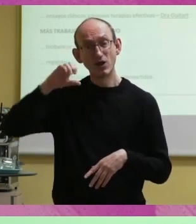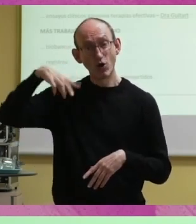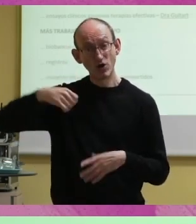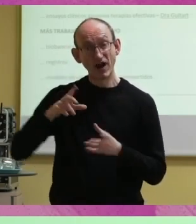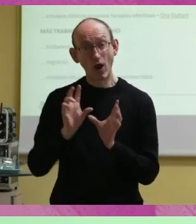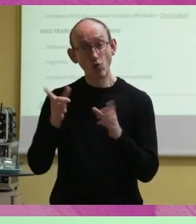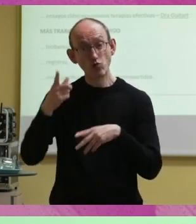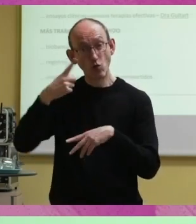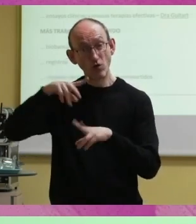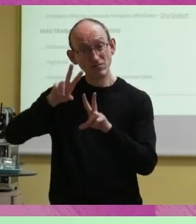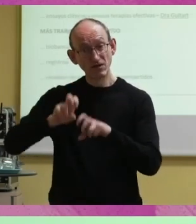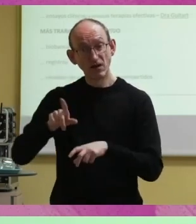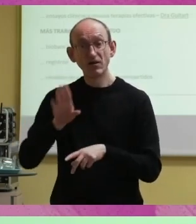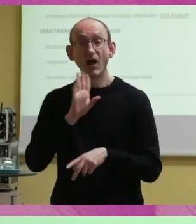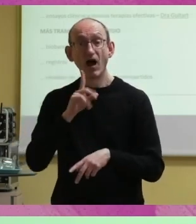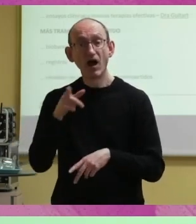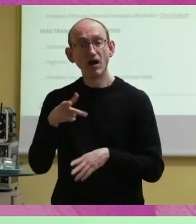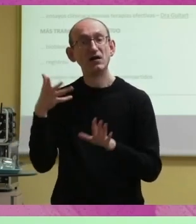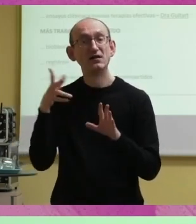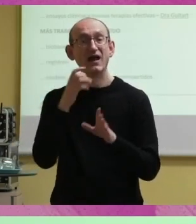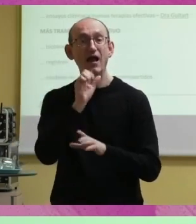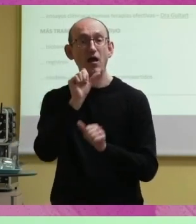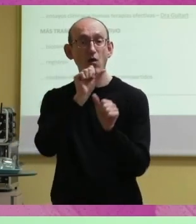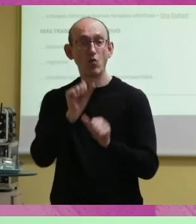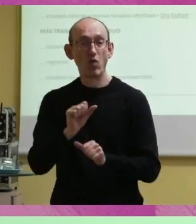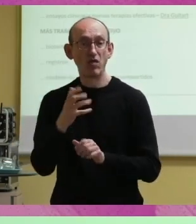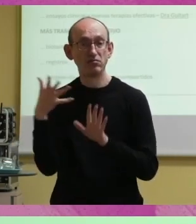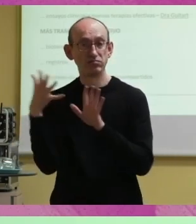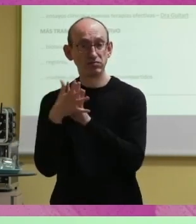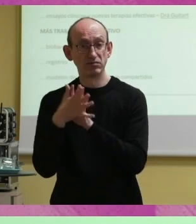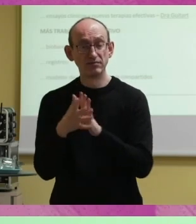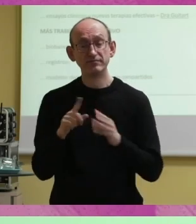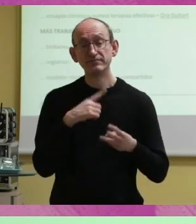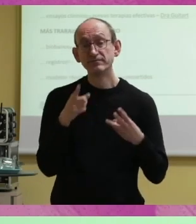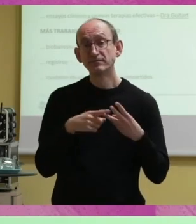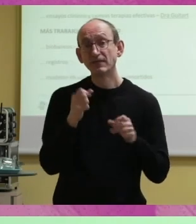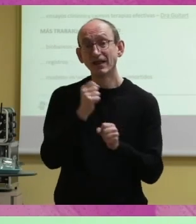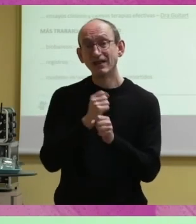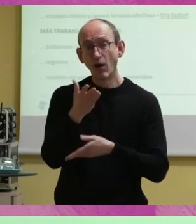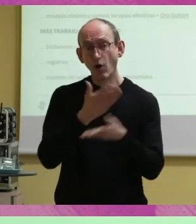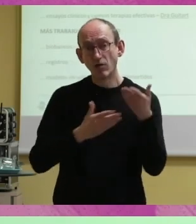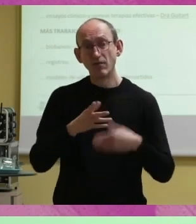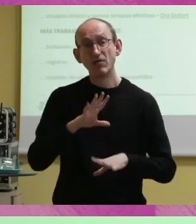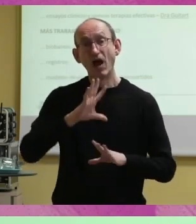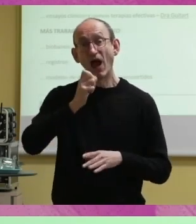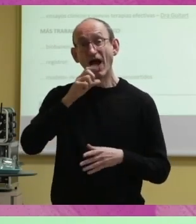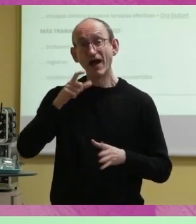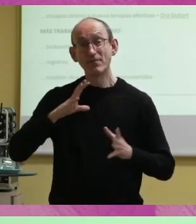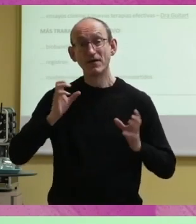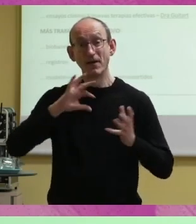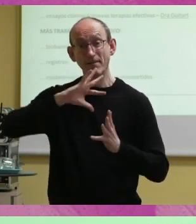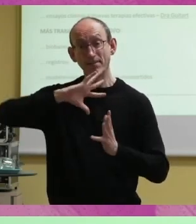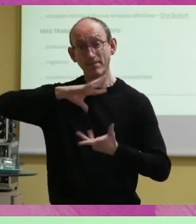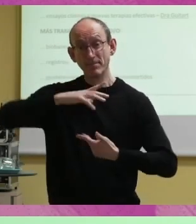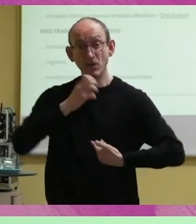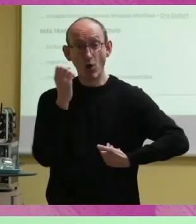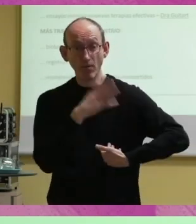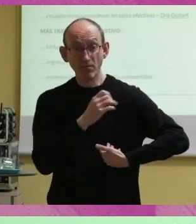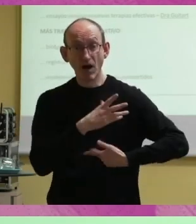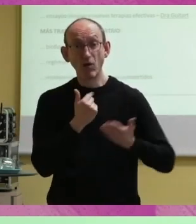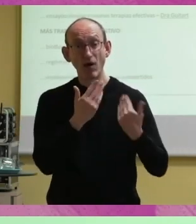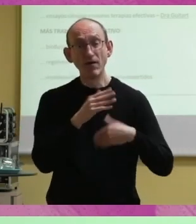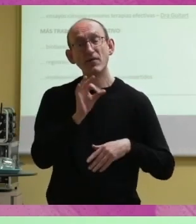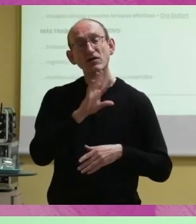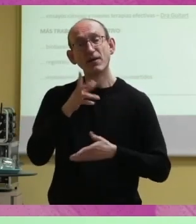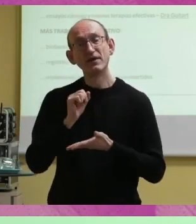nuestro equipo de investigación, de algunos ejemplos. Trabajo colaborativo, Carmen nos hablaba de los biobancos, pero también de registros. Si es necesario en